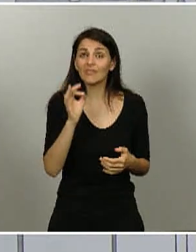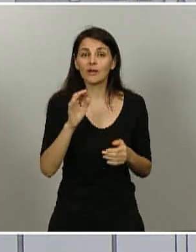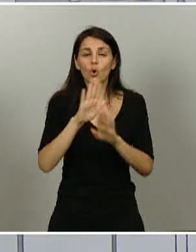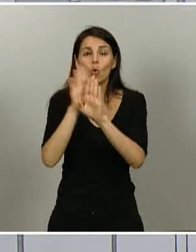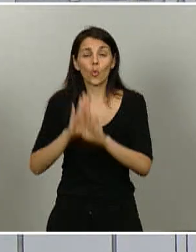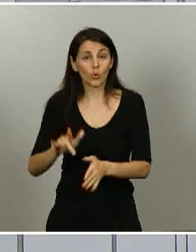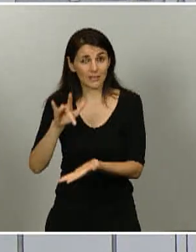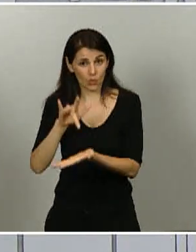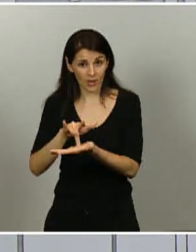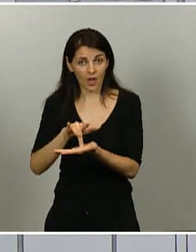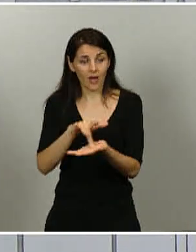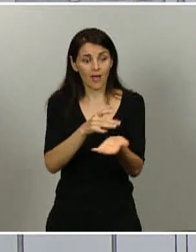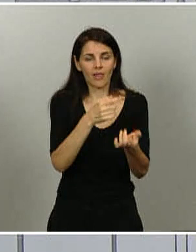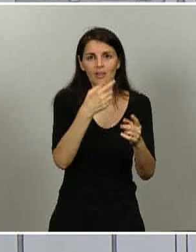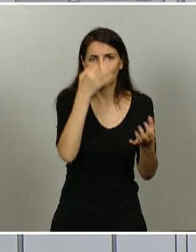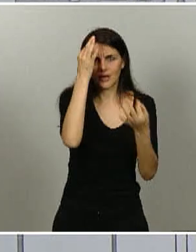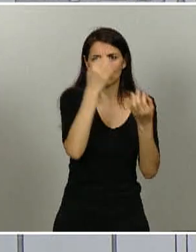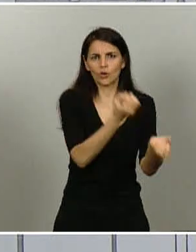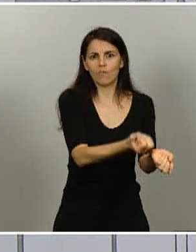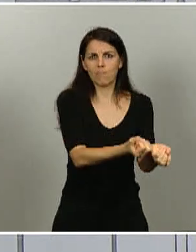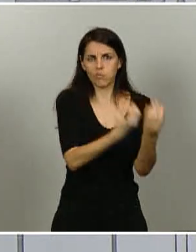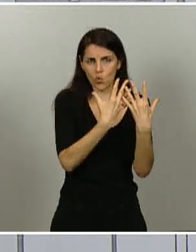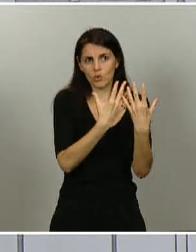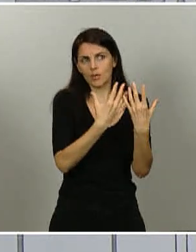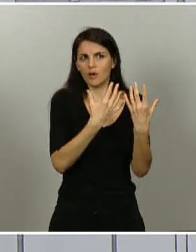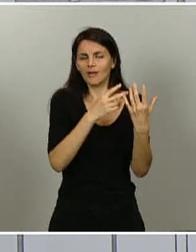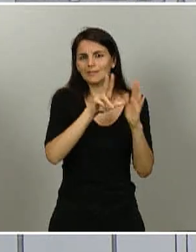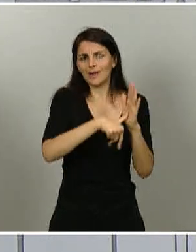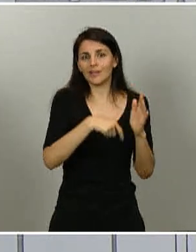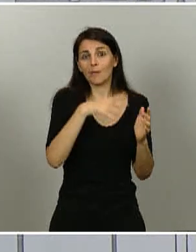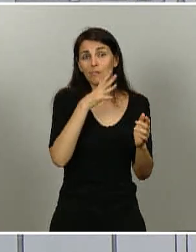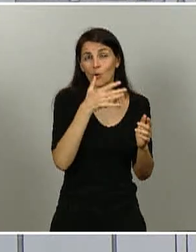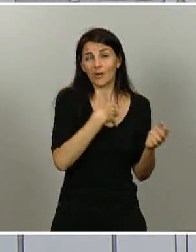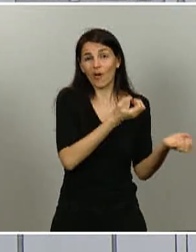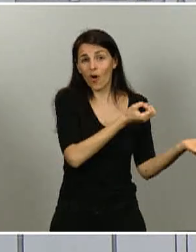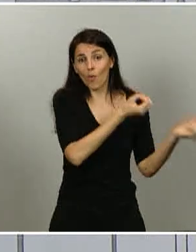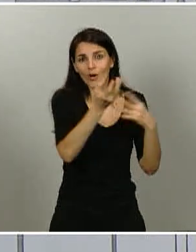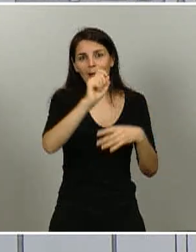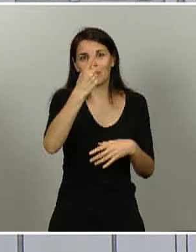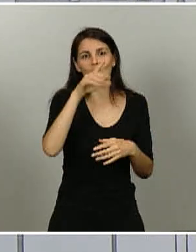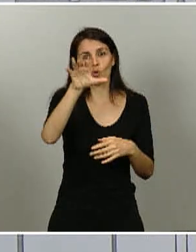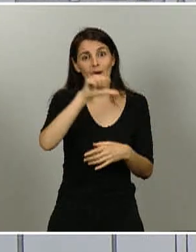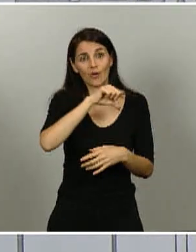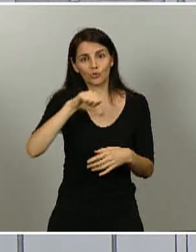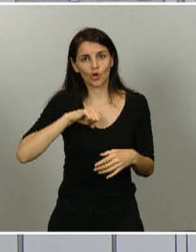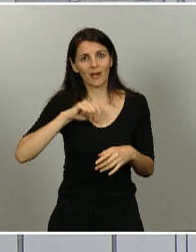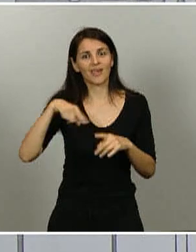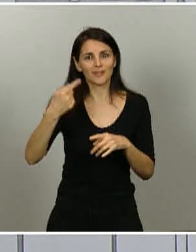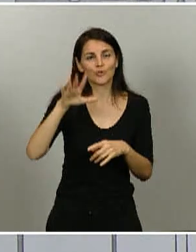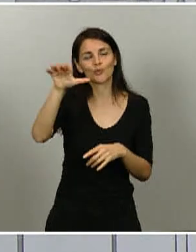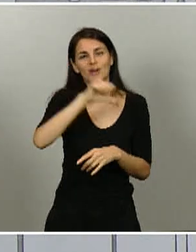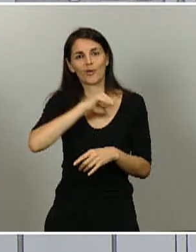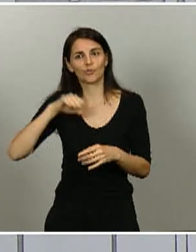llegar a los servicios centrales comunales autónomas y después al Ministerio. Son detalles que las diferentes